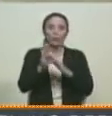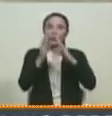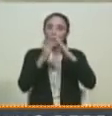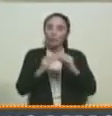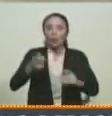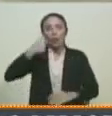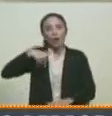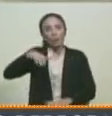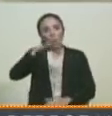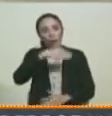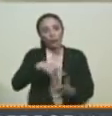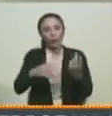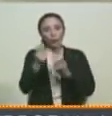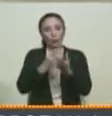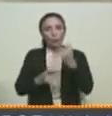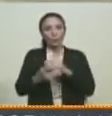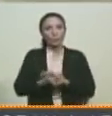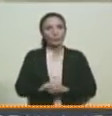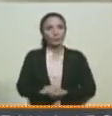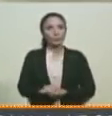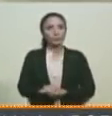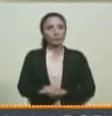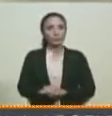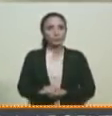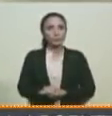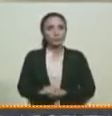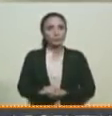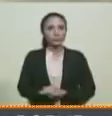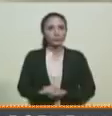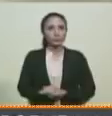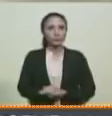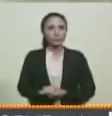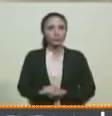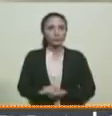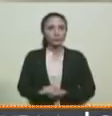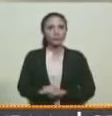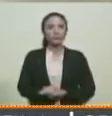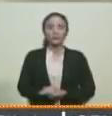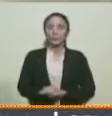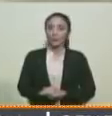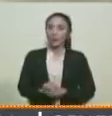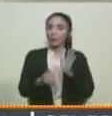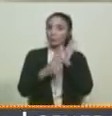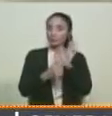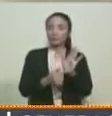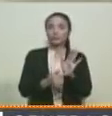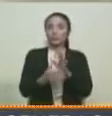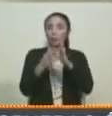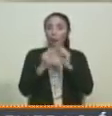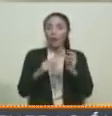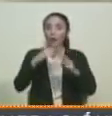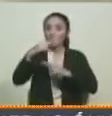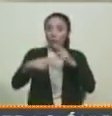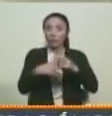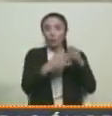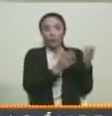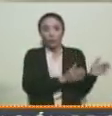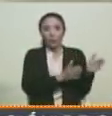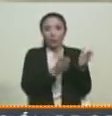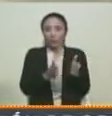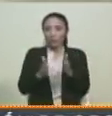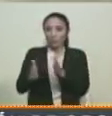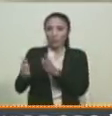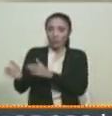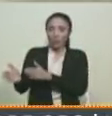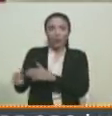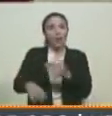de nuestro pueblo de manera amplia, como la revolución bolivariana ha demostrado en todas las etapas. En